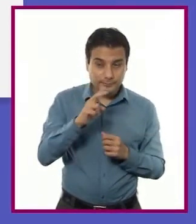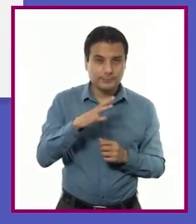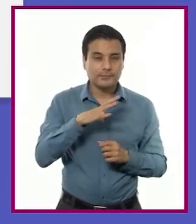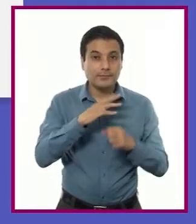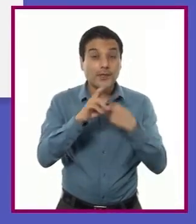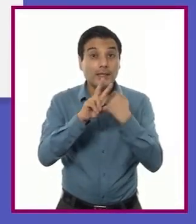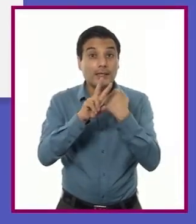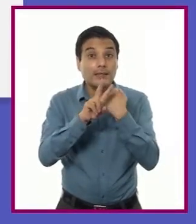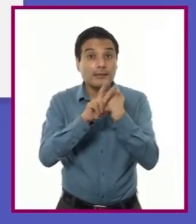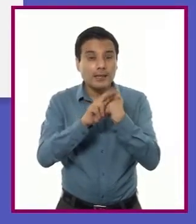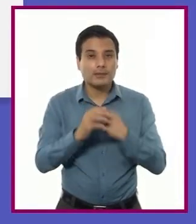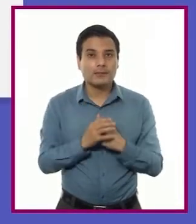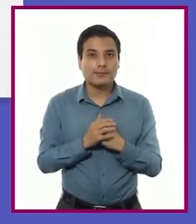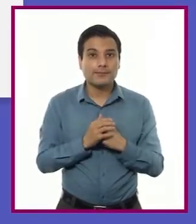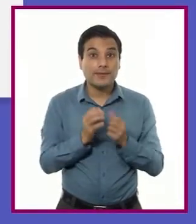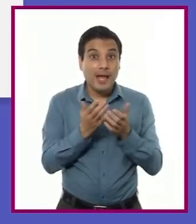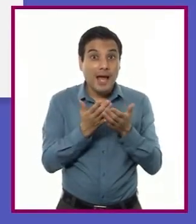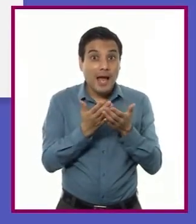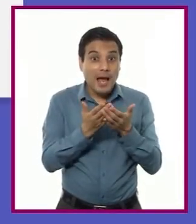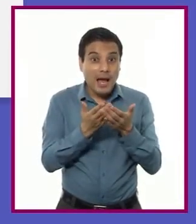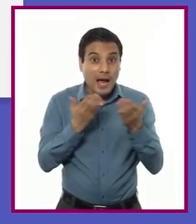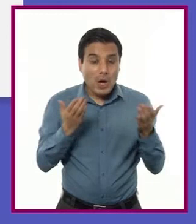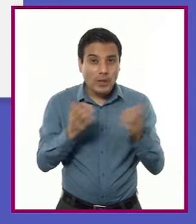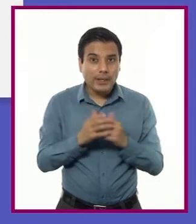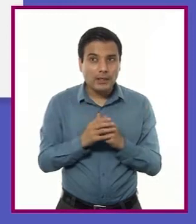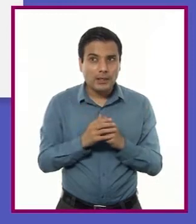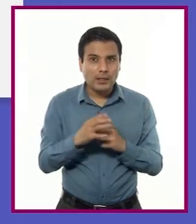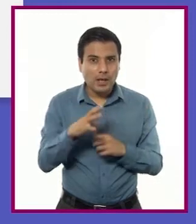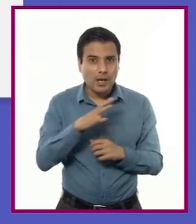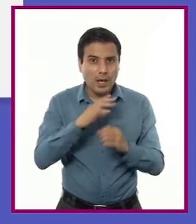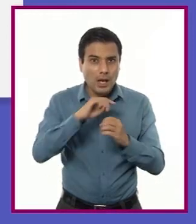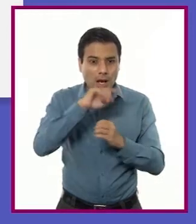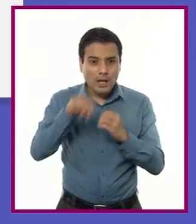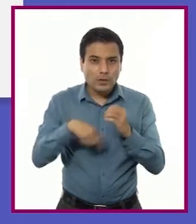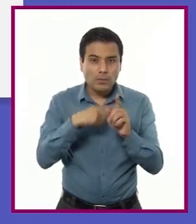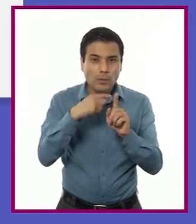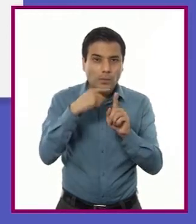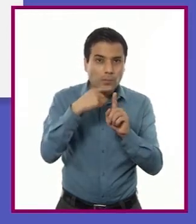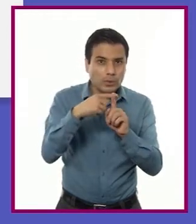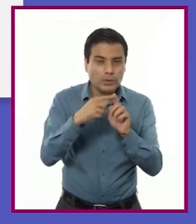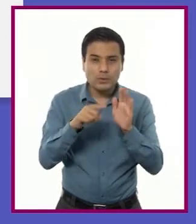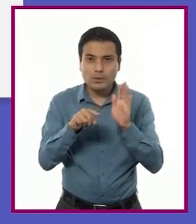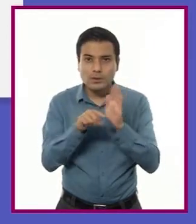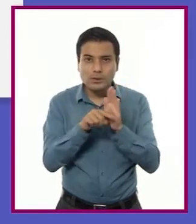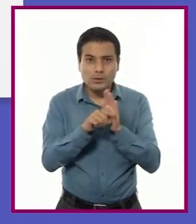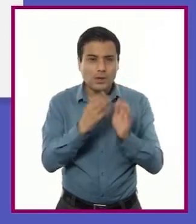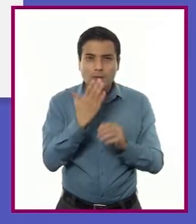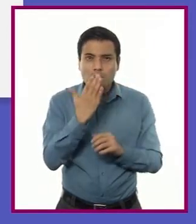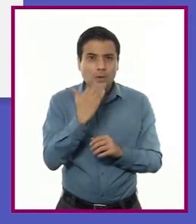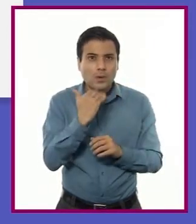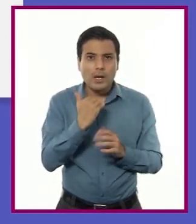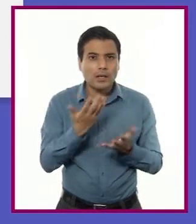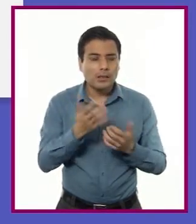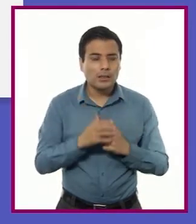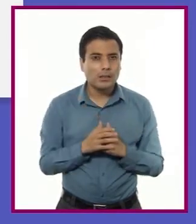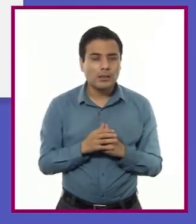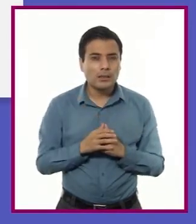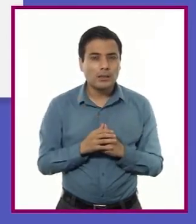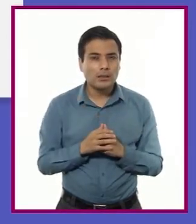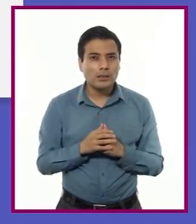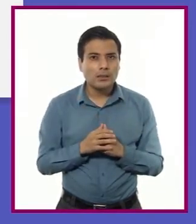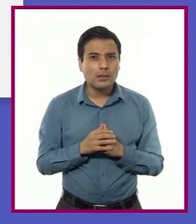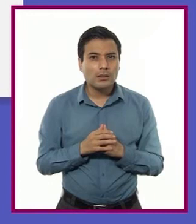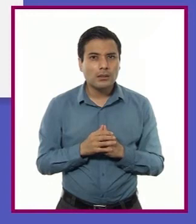cristales. Pero ahora no estarán formados por átomos con cargas positivas y negativas, iones, de